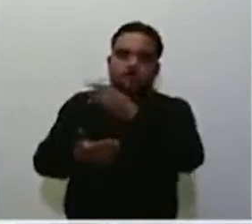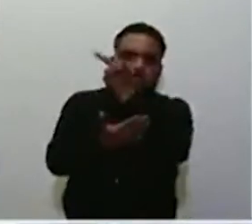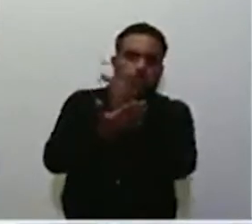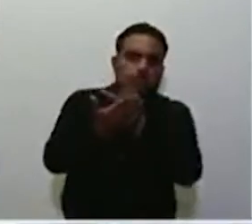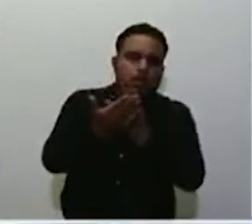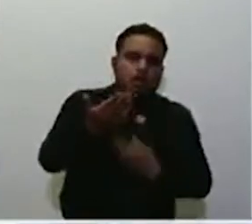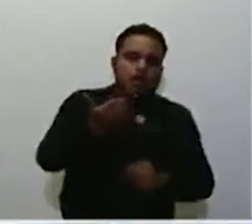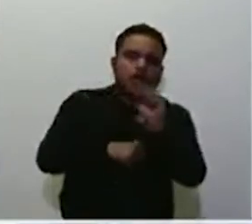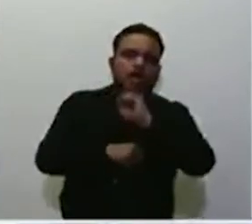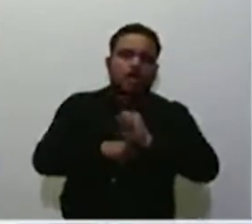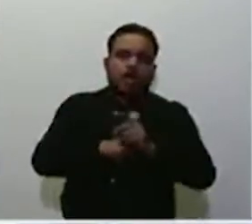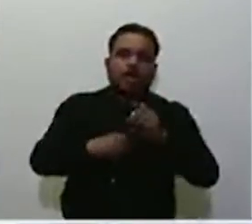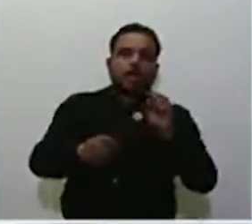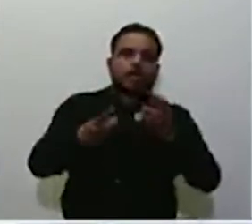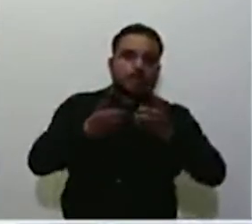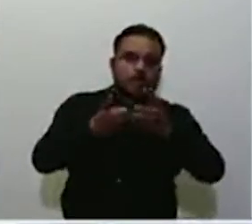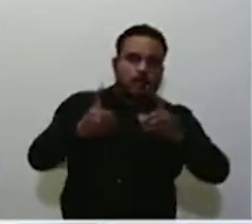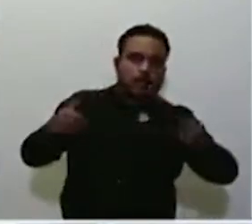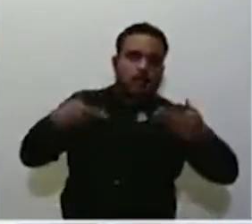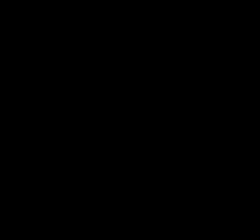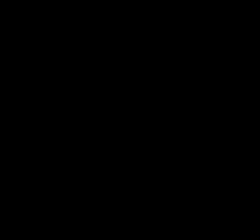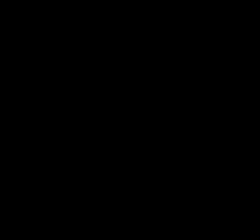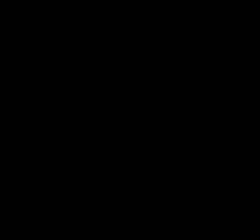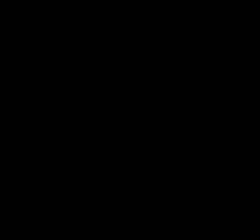humano anclado al desarrollo económico de nuestro municipio